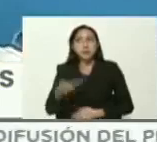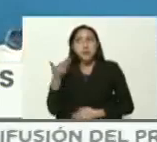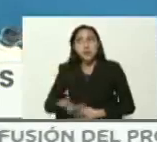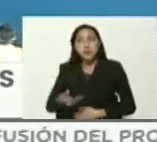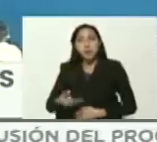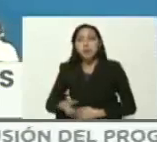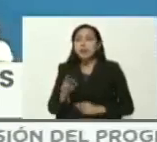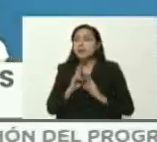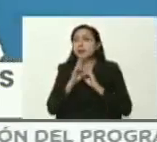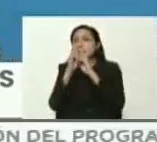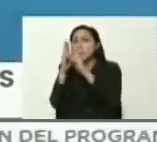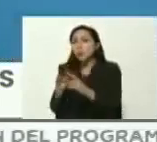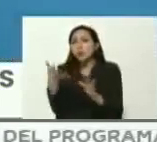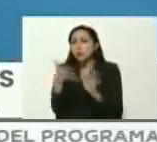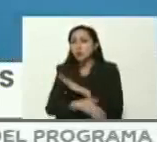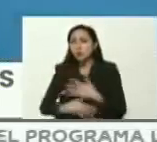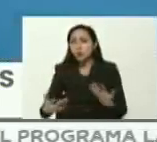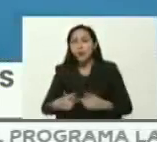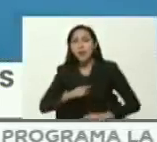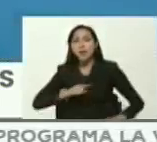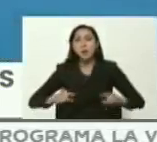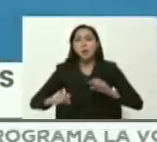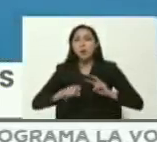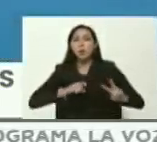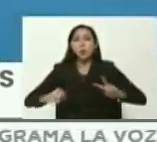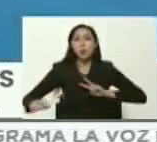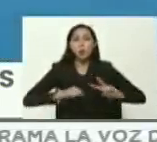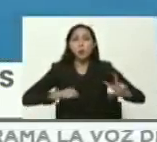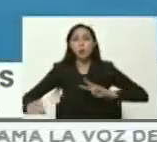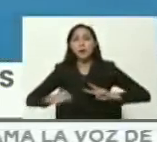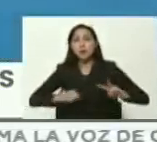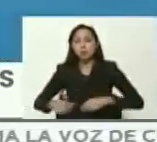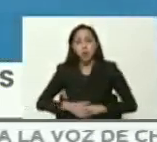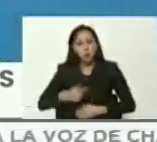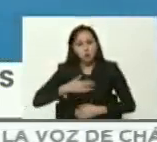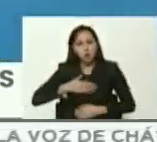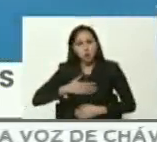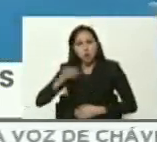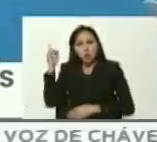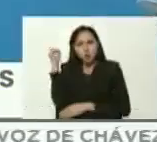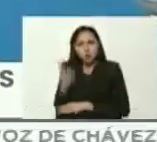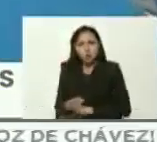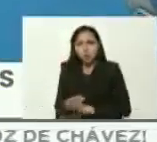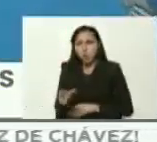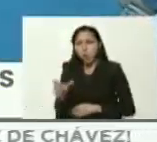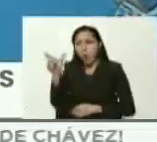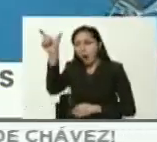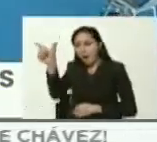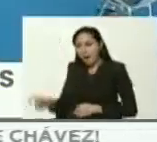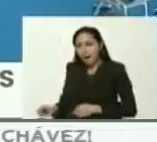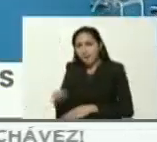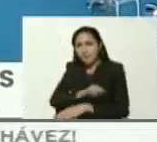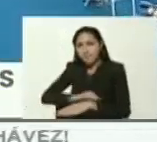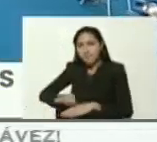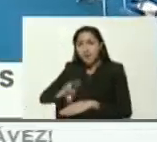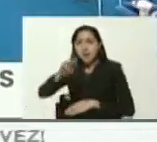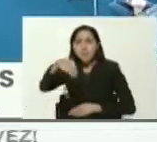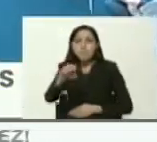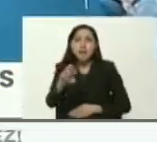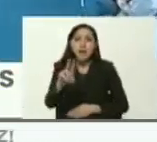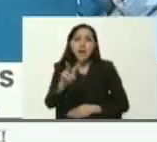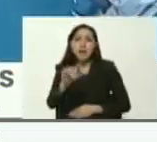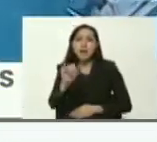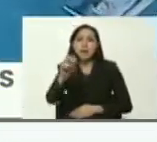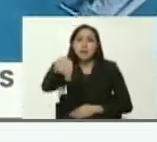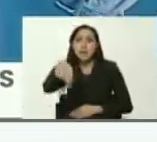de respuesta es el movimiento Somos Venezuela. Yo le ordené al ministro Mervin Maldonado